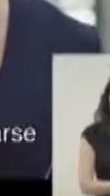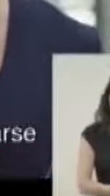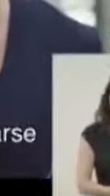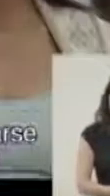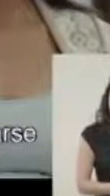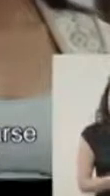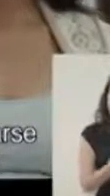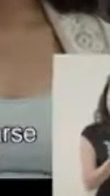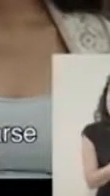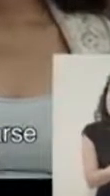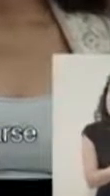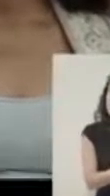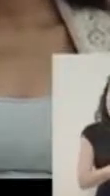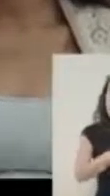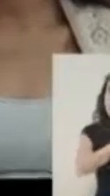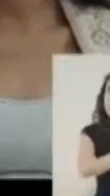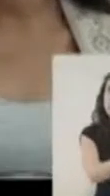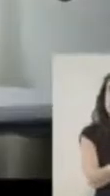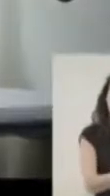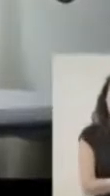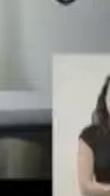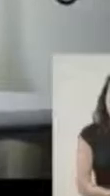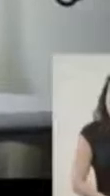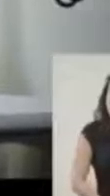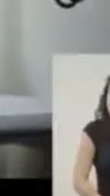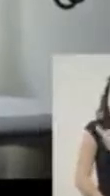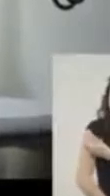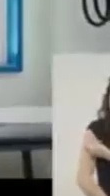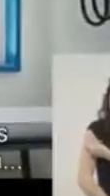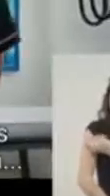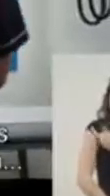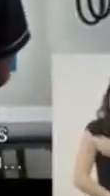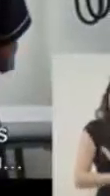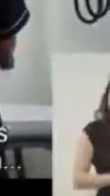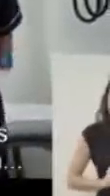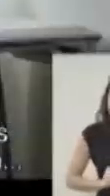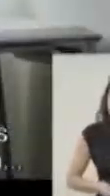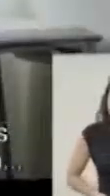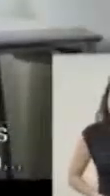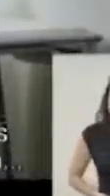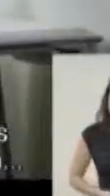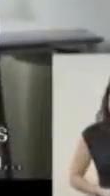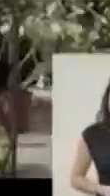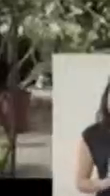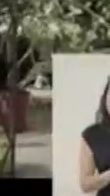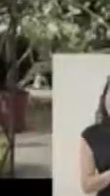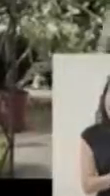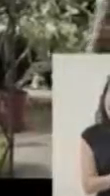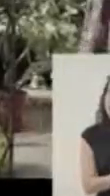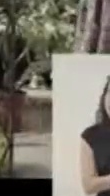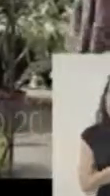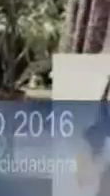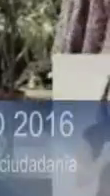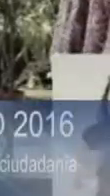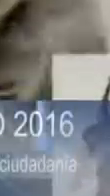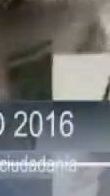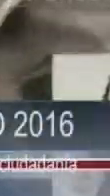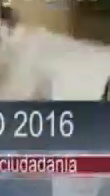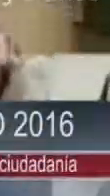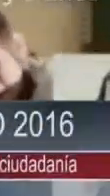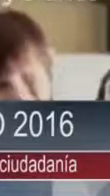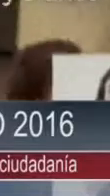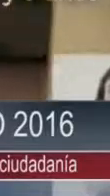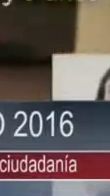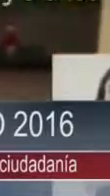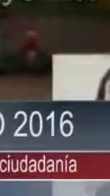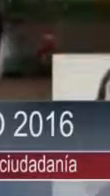a lo que corresponda. Si a tu guagua se le hunde las costillas al respirar. En este sentido, la Seremi de Salud destacó la importancia de mantener las